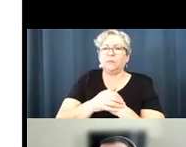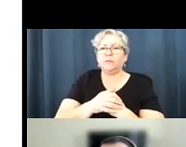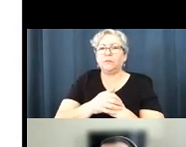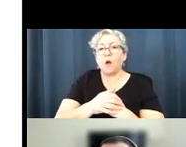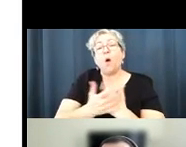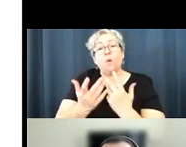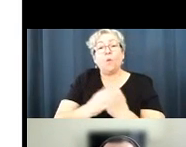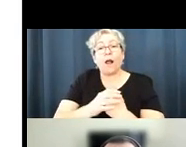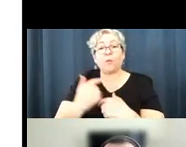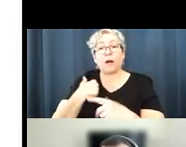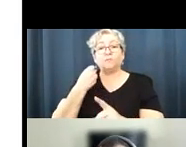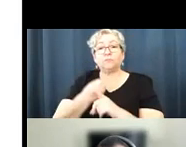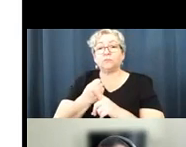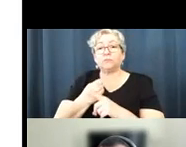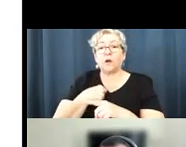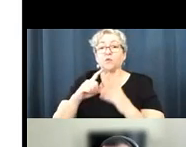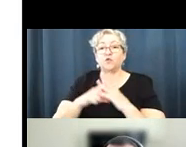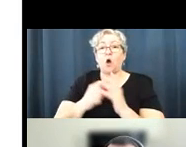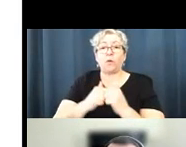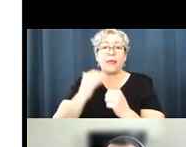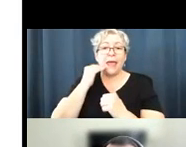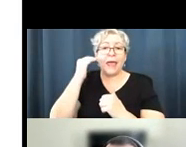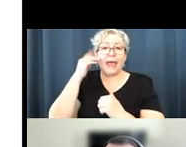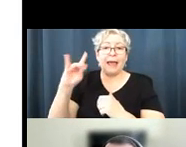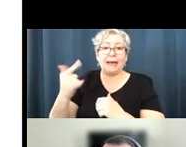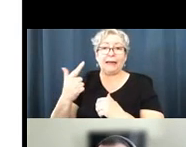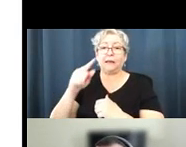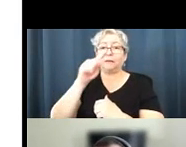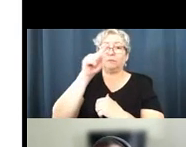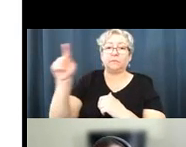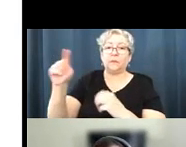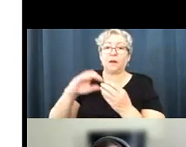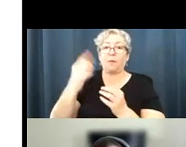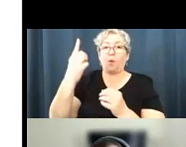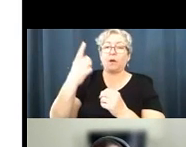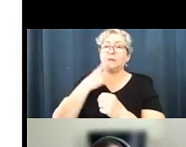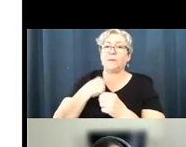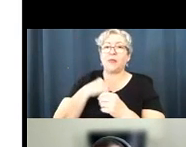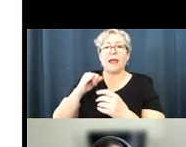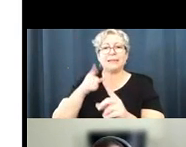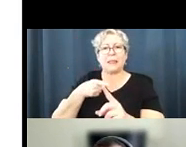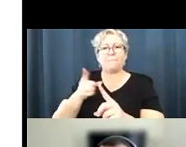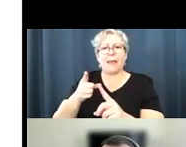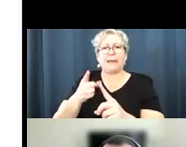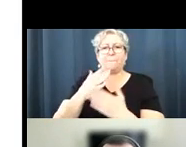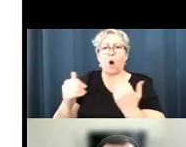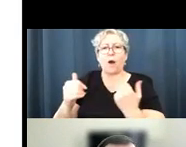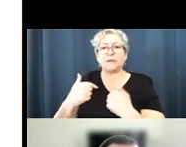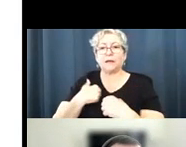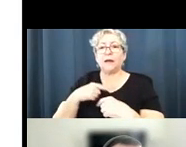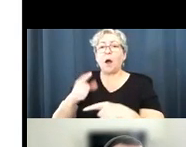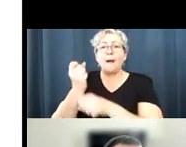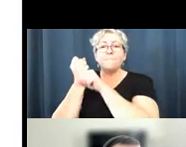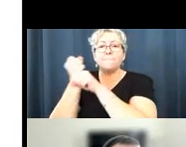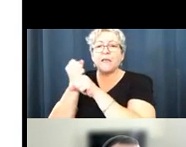revisa lo que contiene. Cuando yo llego a una página, lo primero empiezo con el encabezado, porque el encabezado de nivel 1 es la parte primordial de la página.